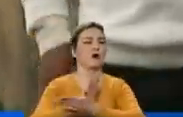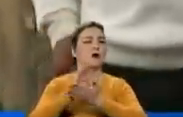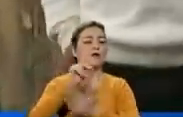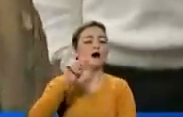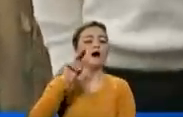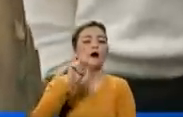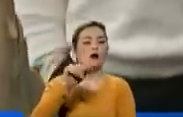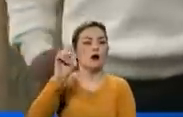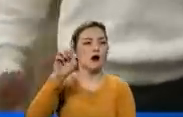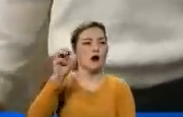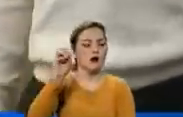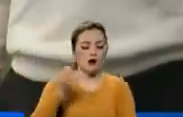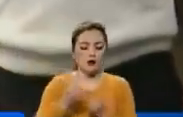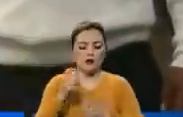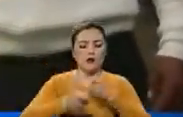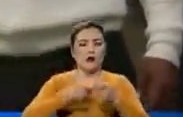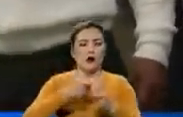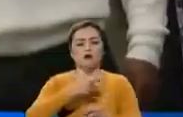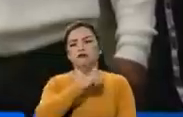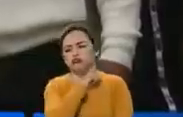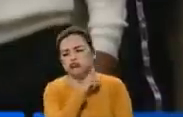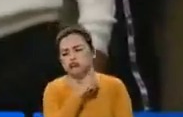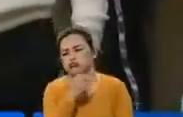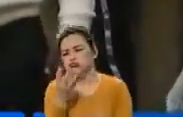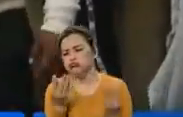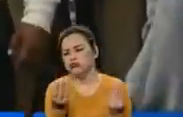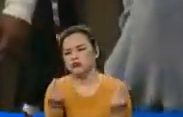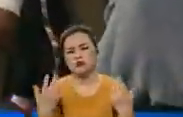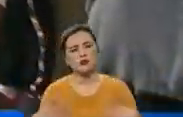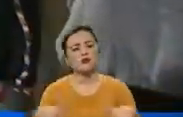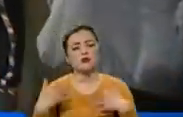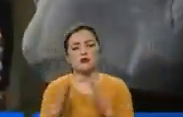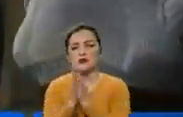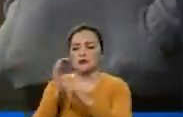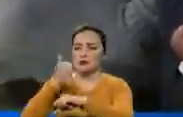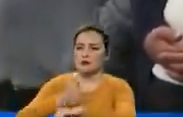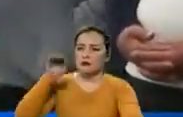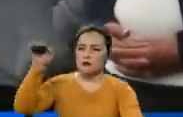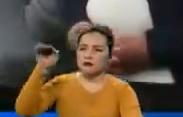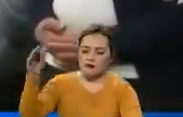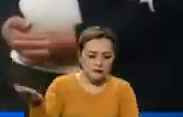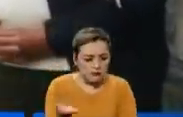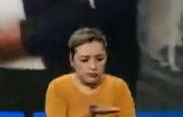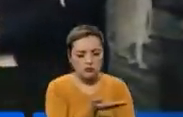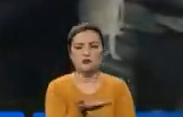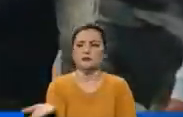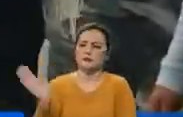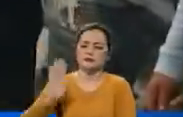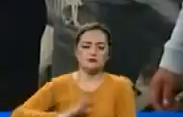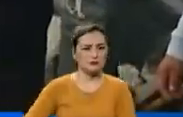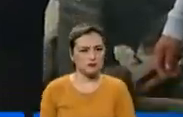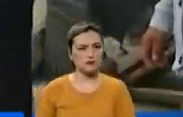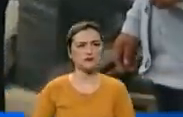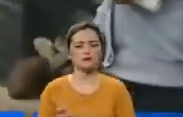vendedores informales han generado la delincuencia. Pedimos a las autoridades pertinentes que pongan en pie